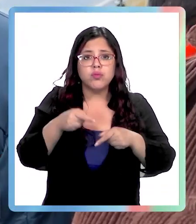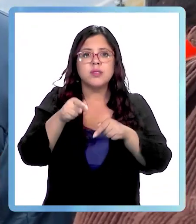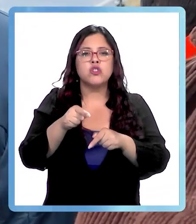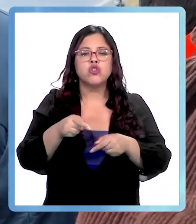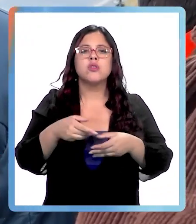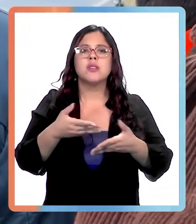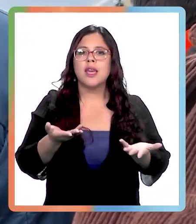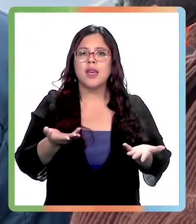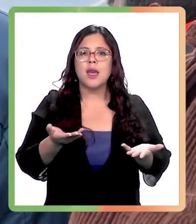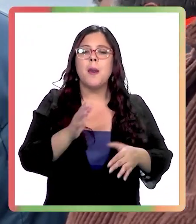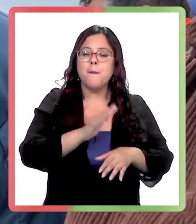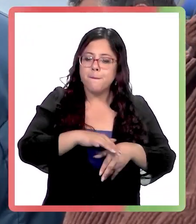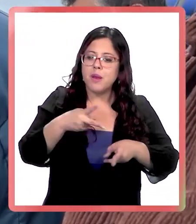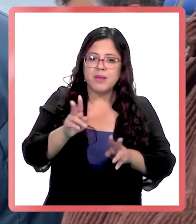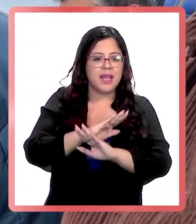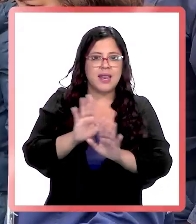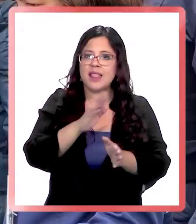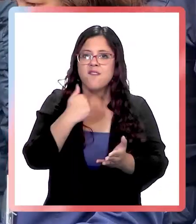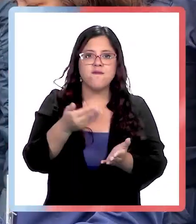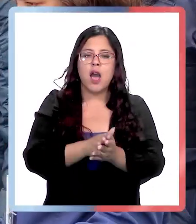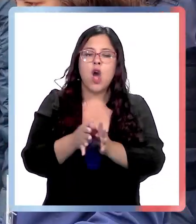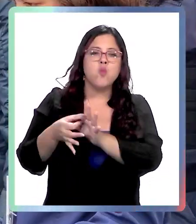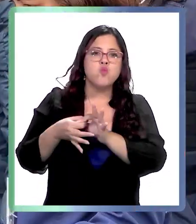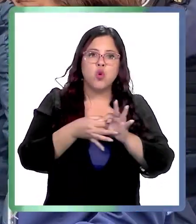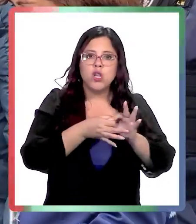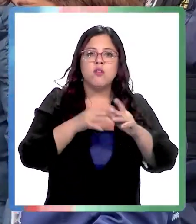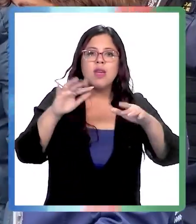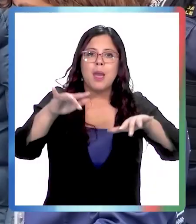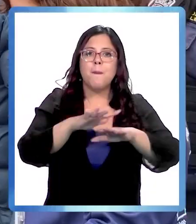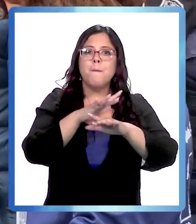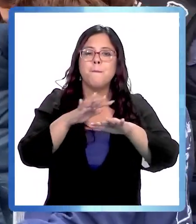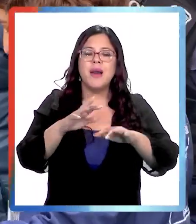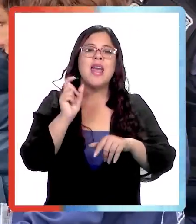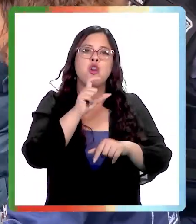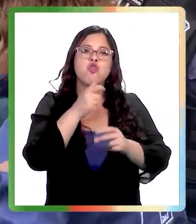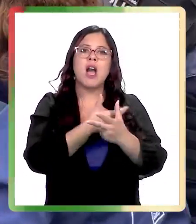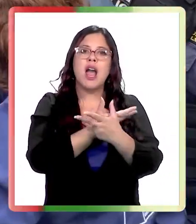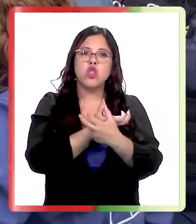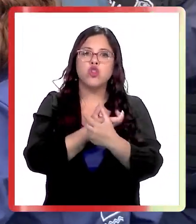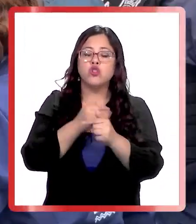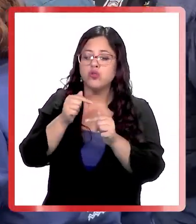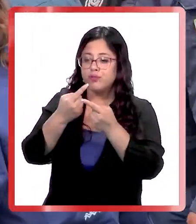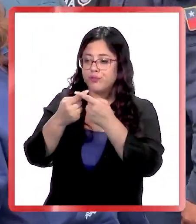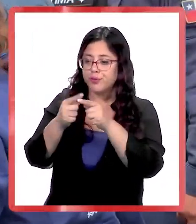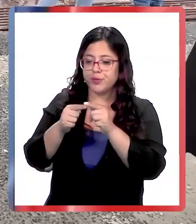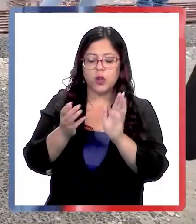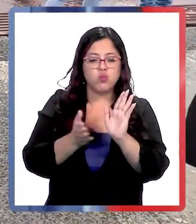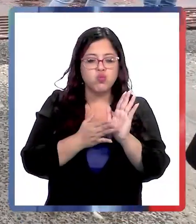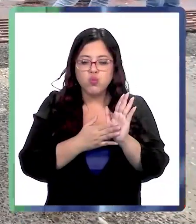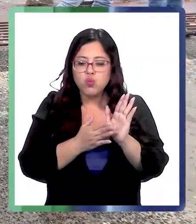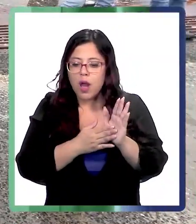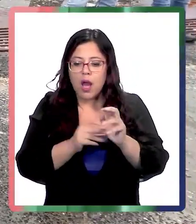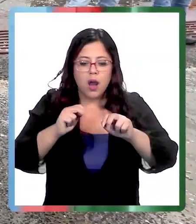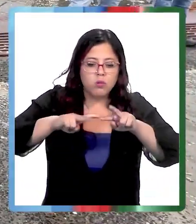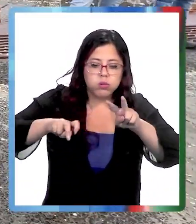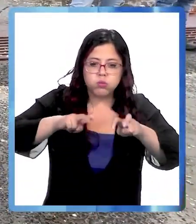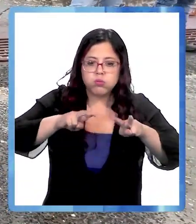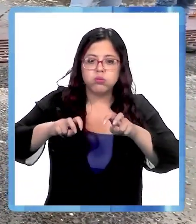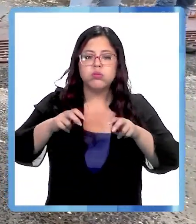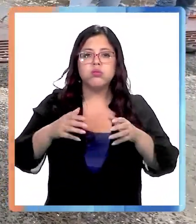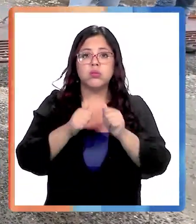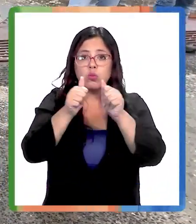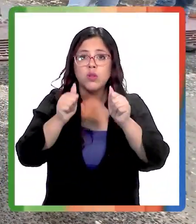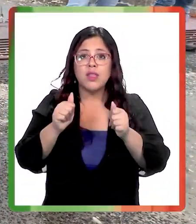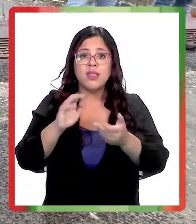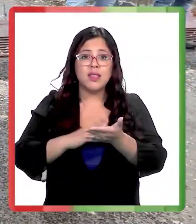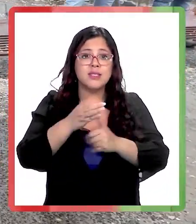asegurar de que nadie va a morir producto de marea roja. En los diferentes procesos de muestreo realizados por la autoridad sanitaria, se